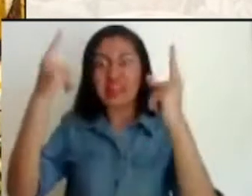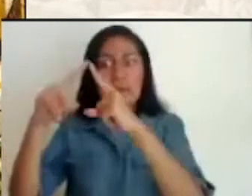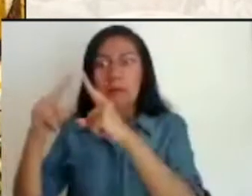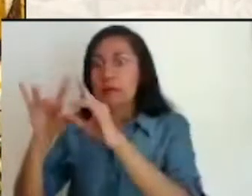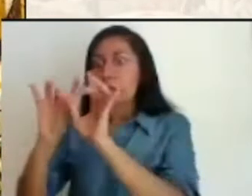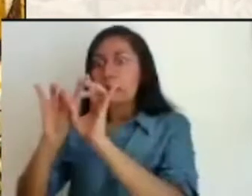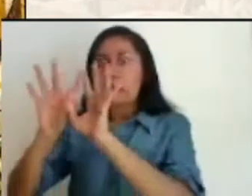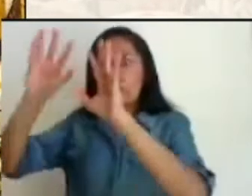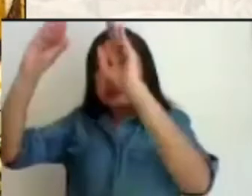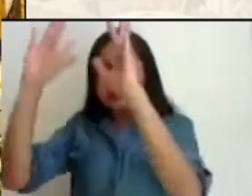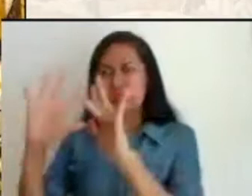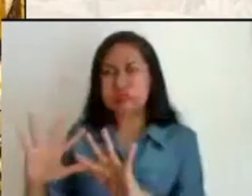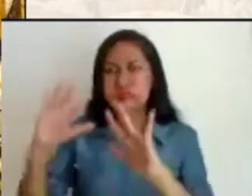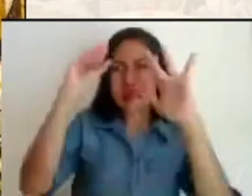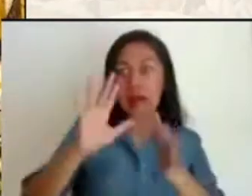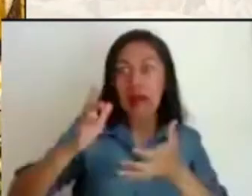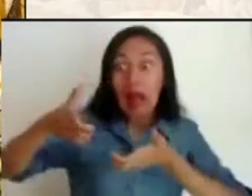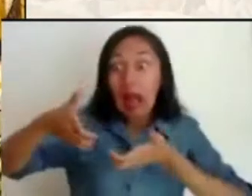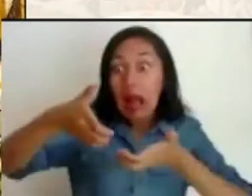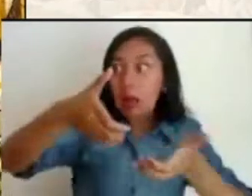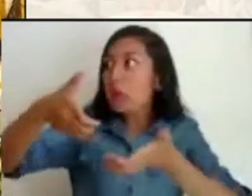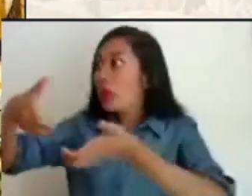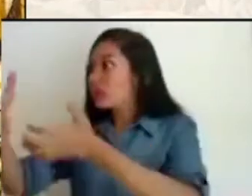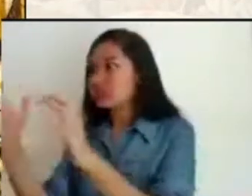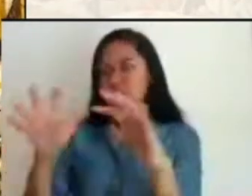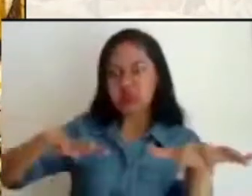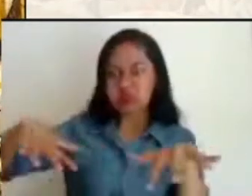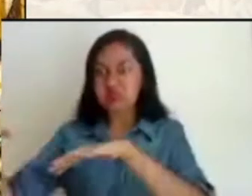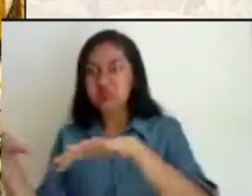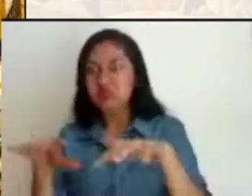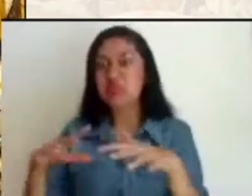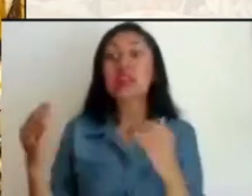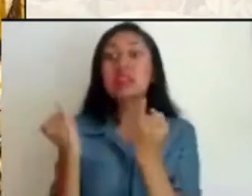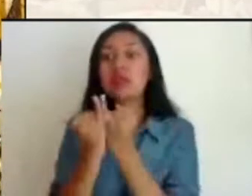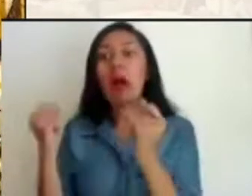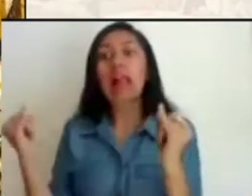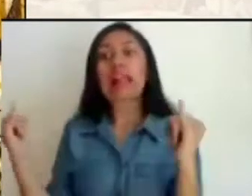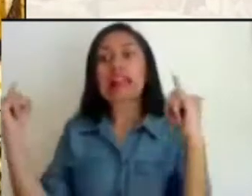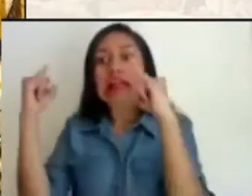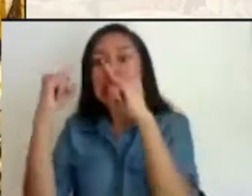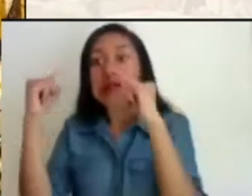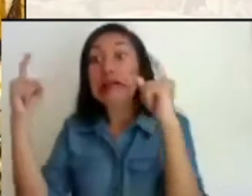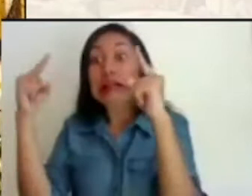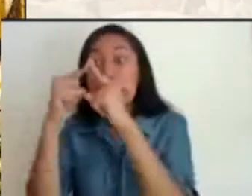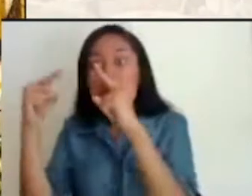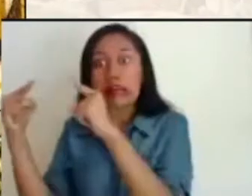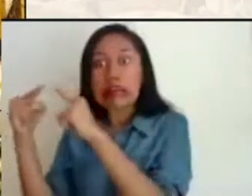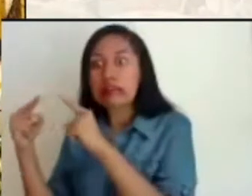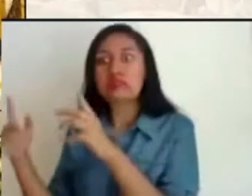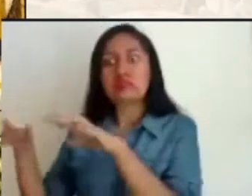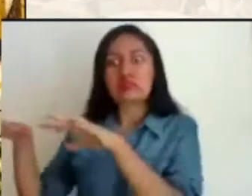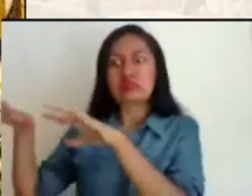los caminos, y la iglesia de San Basilio, y siguió temblando cerca de 40 días. Después de esto comenzó una